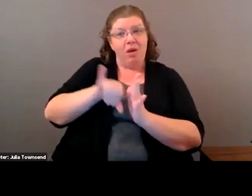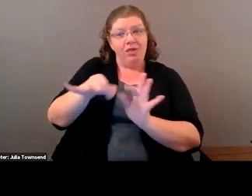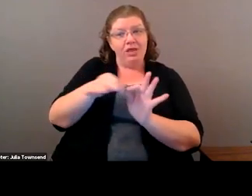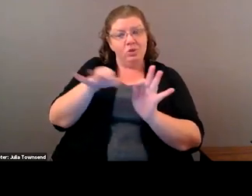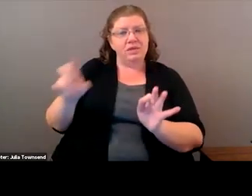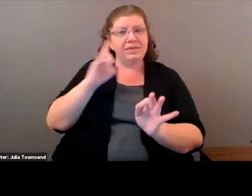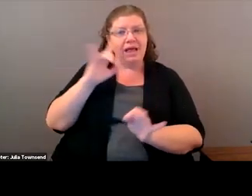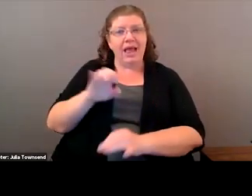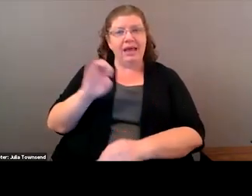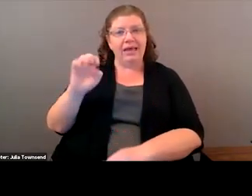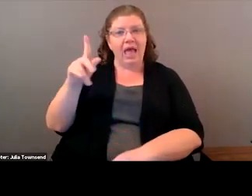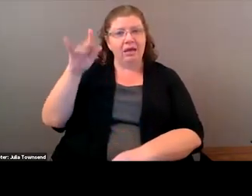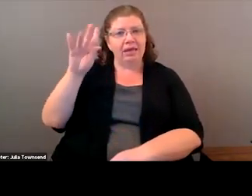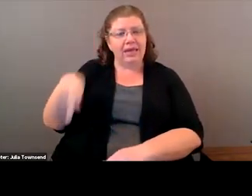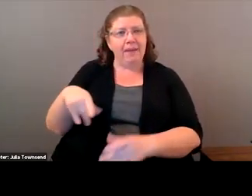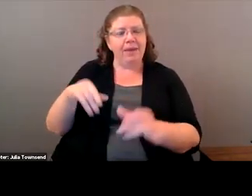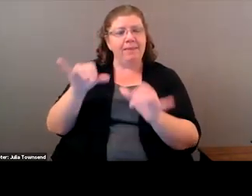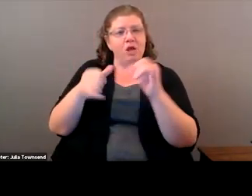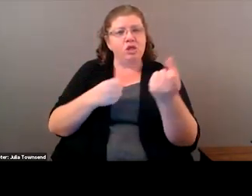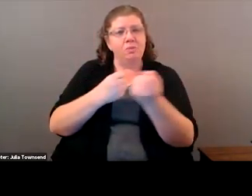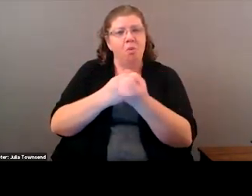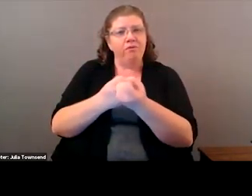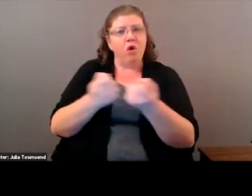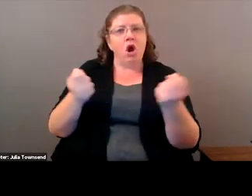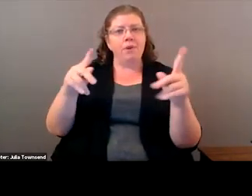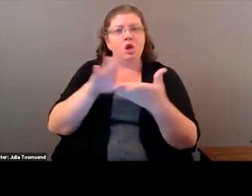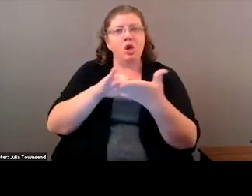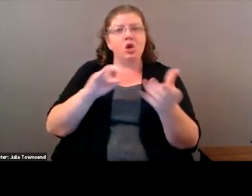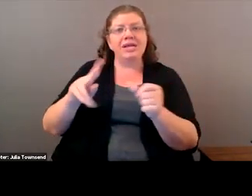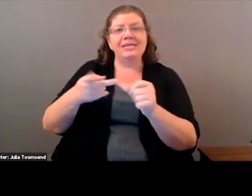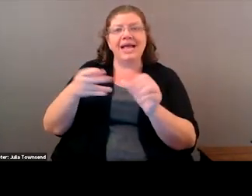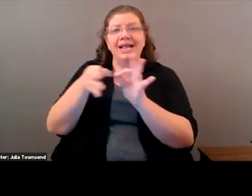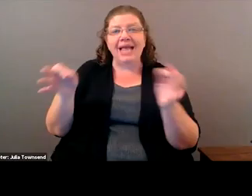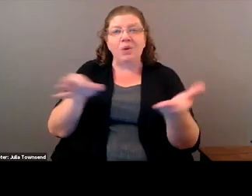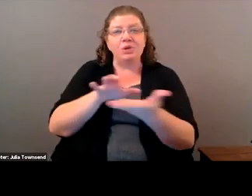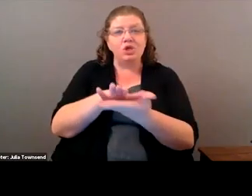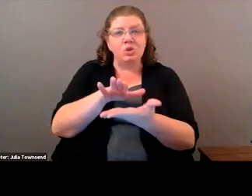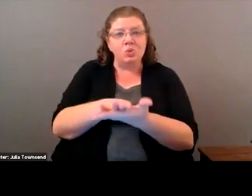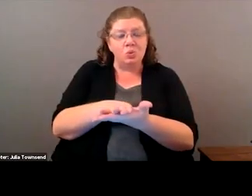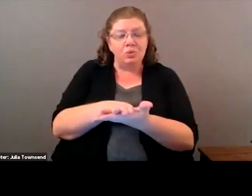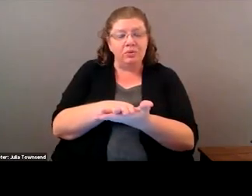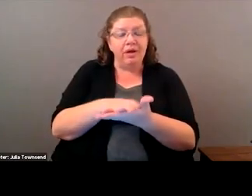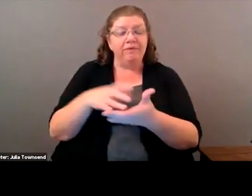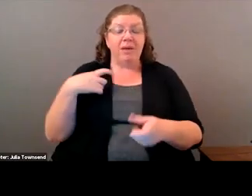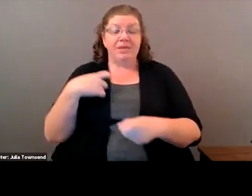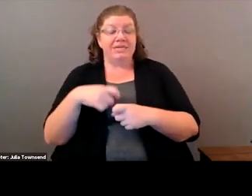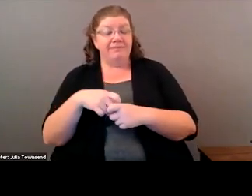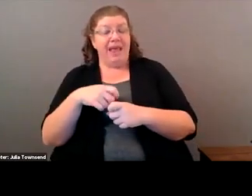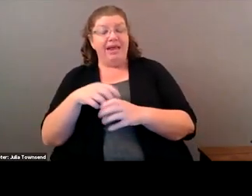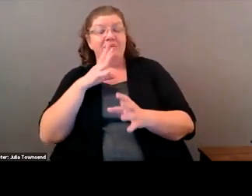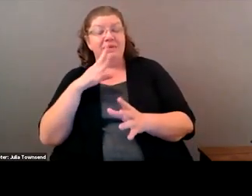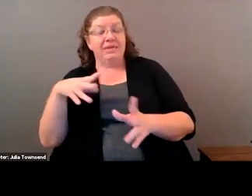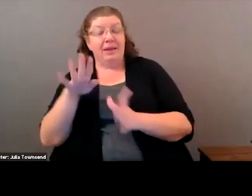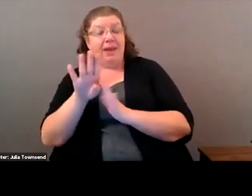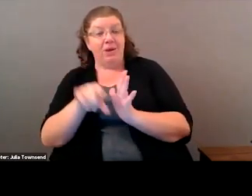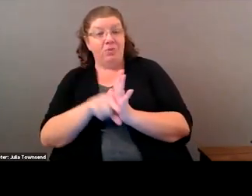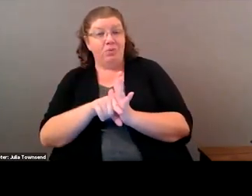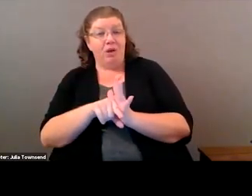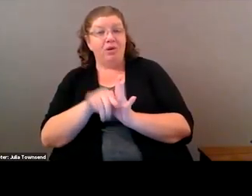esta pregunta parece ser que el escape están midiendo el apoyo para que haya oportunidades para aprender un segundo idioma en las escuelas